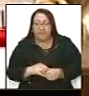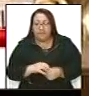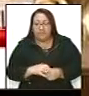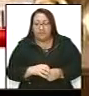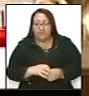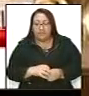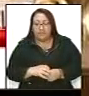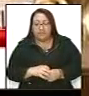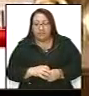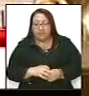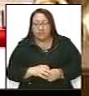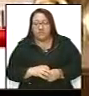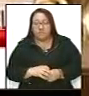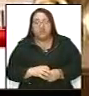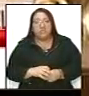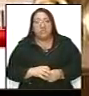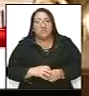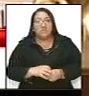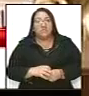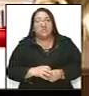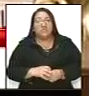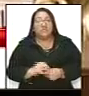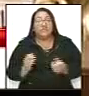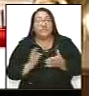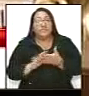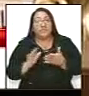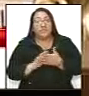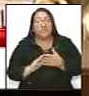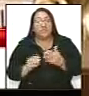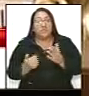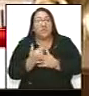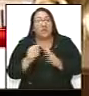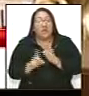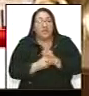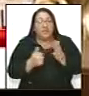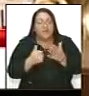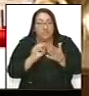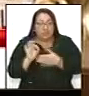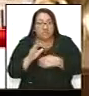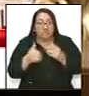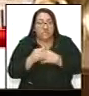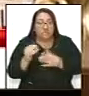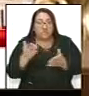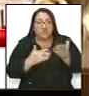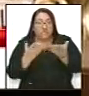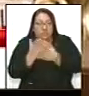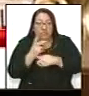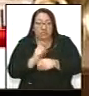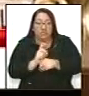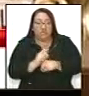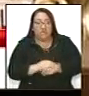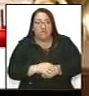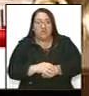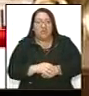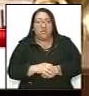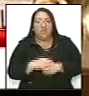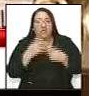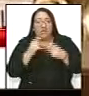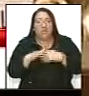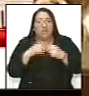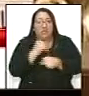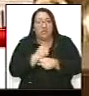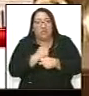el licenciamiento obtenido, la nueva ley fortalece la calidad y eficiencia de sus servicios educativos de acuerdo con los